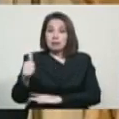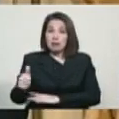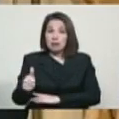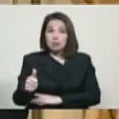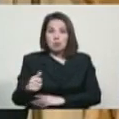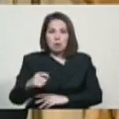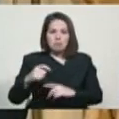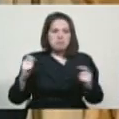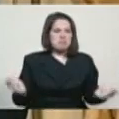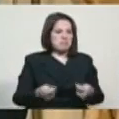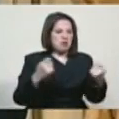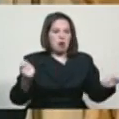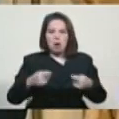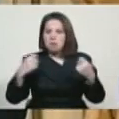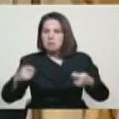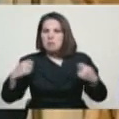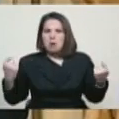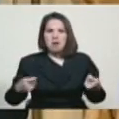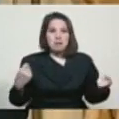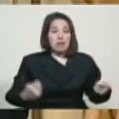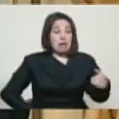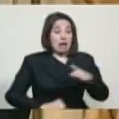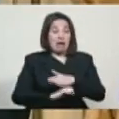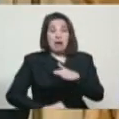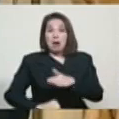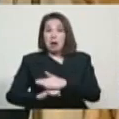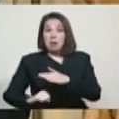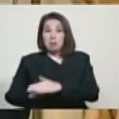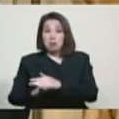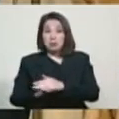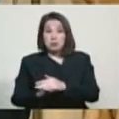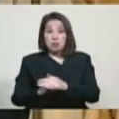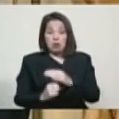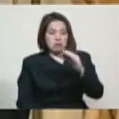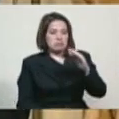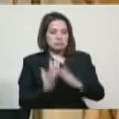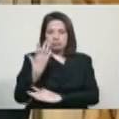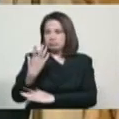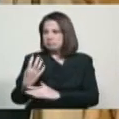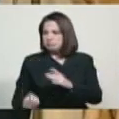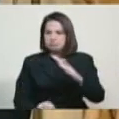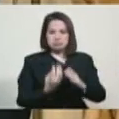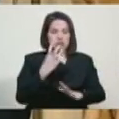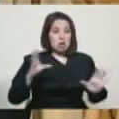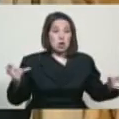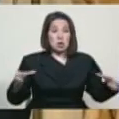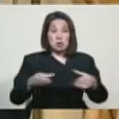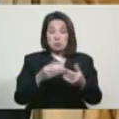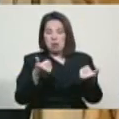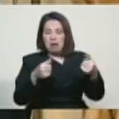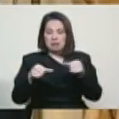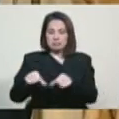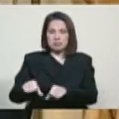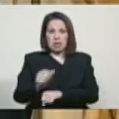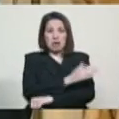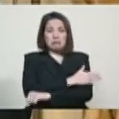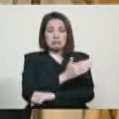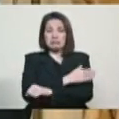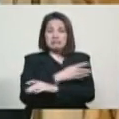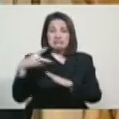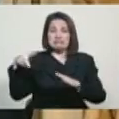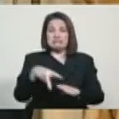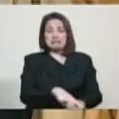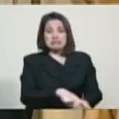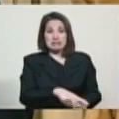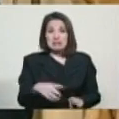promueve, alienta, apoya el surgimiento de corrientes extremistas, excluyentes, que